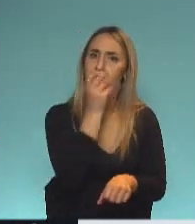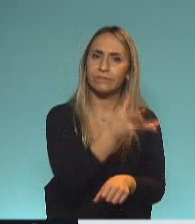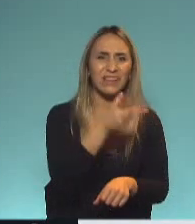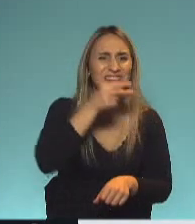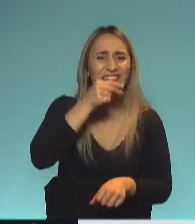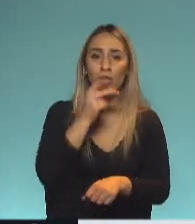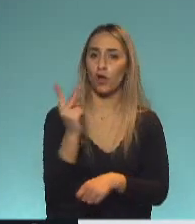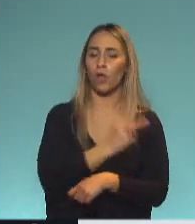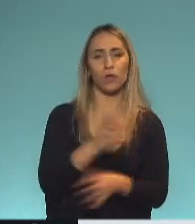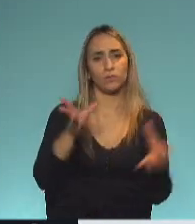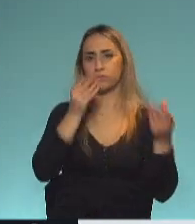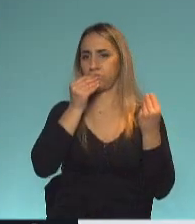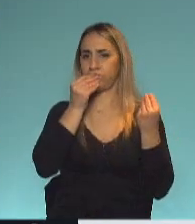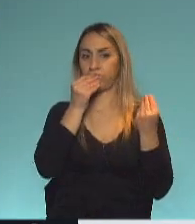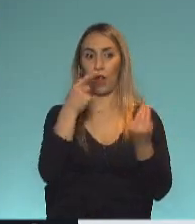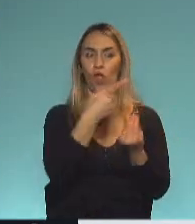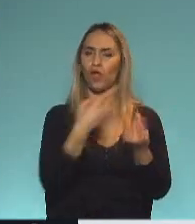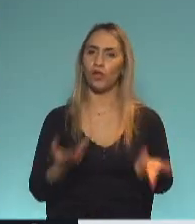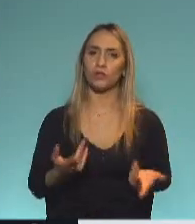están mutuamente en silencio.